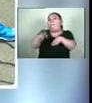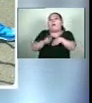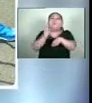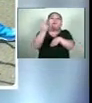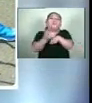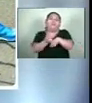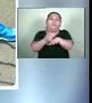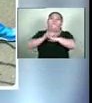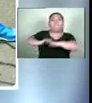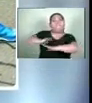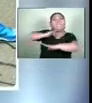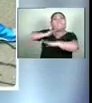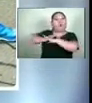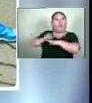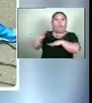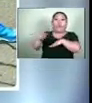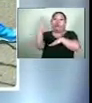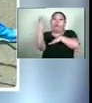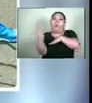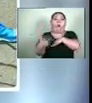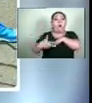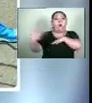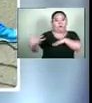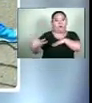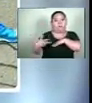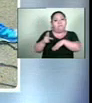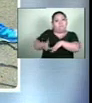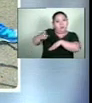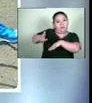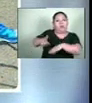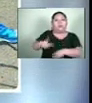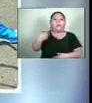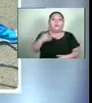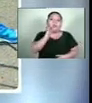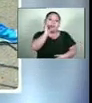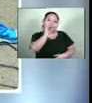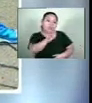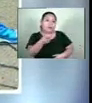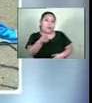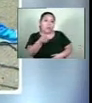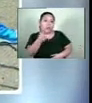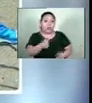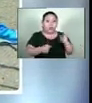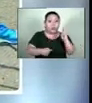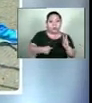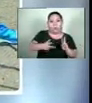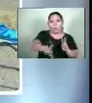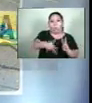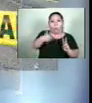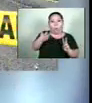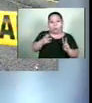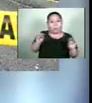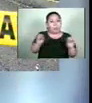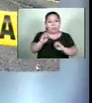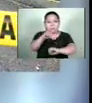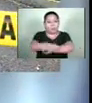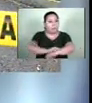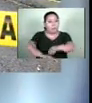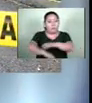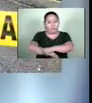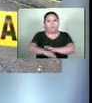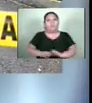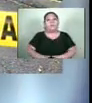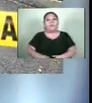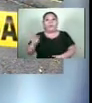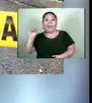transporte se defendió de dos supuestos asaltantes. Las autoridades reportaron que los presuntos atacantes no fueron detenidos.